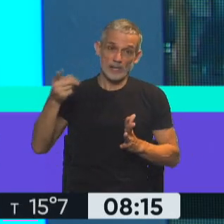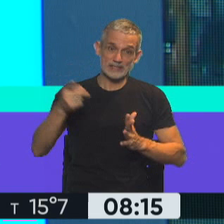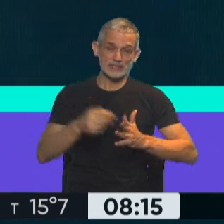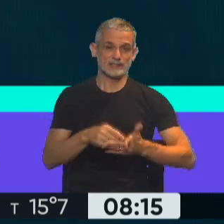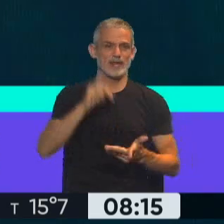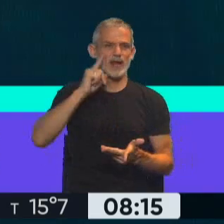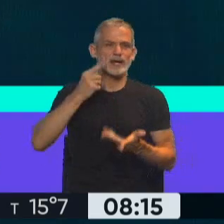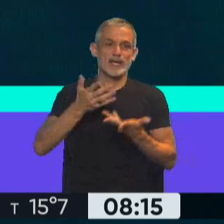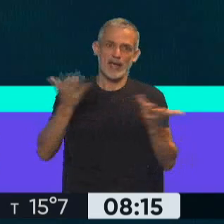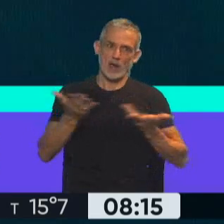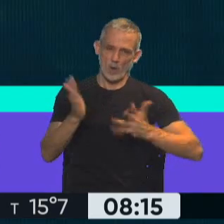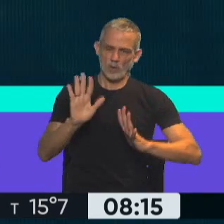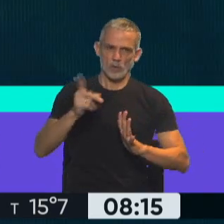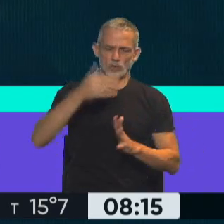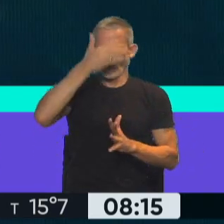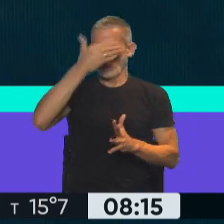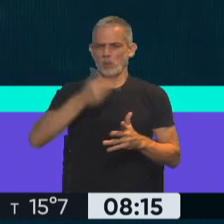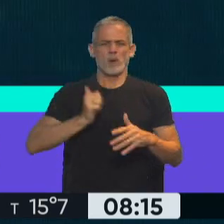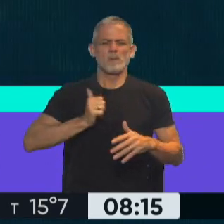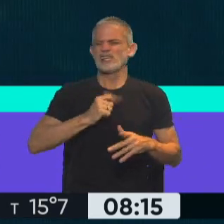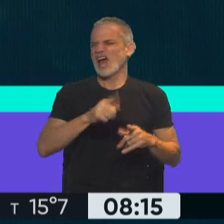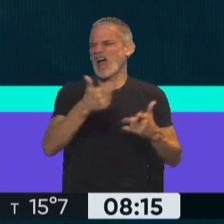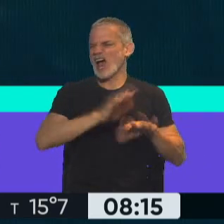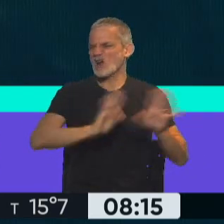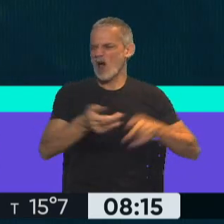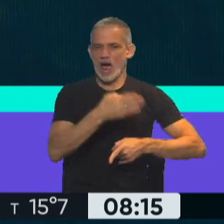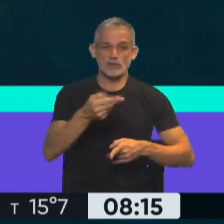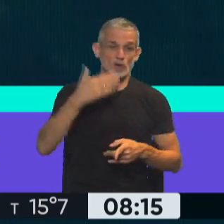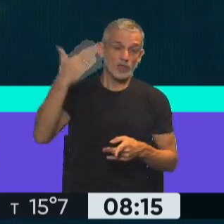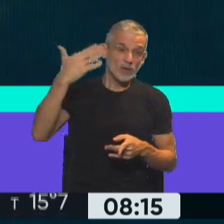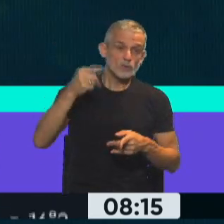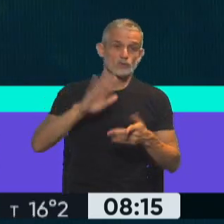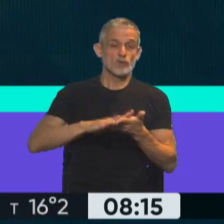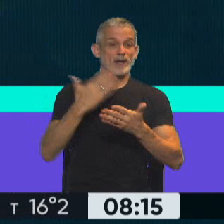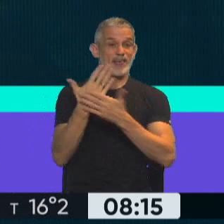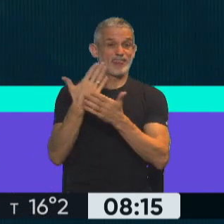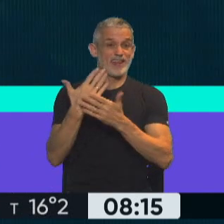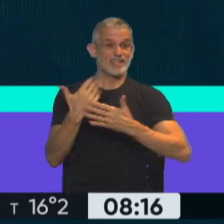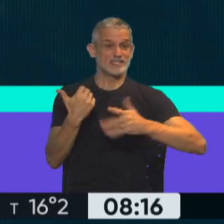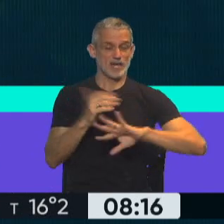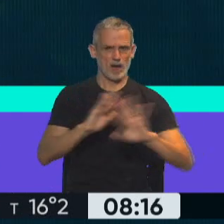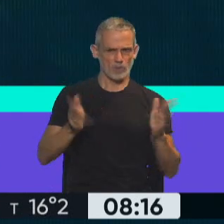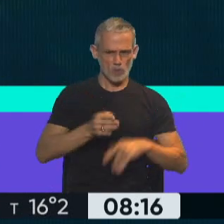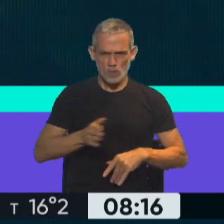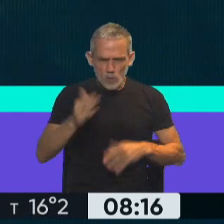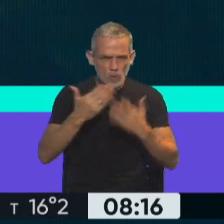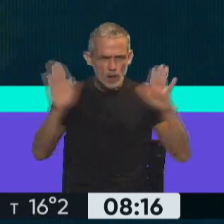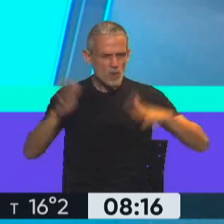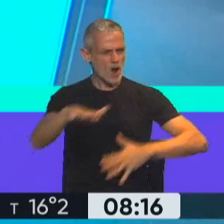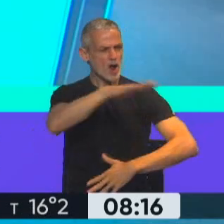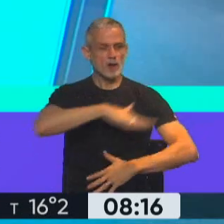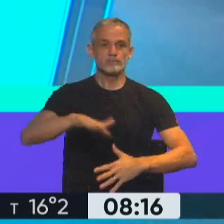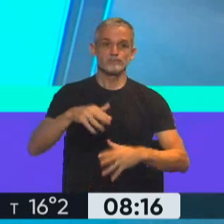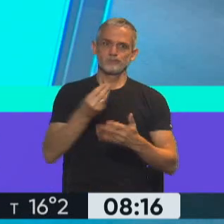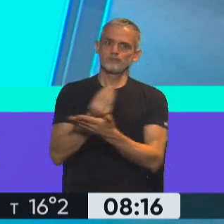además estamos hablando son negacionistas de la dictadura, no únicamente es un discurso de derecha económica y liberal, sino que, bueno, representan